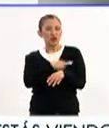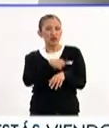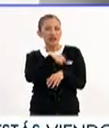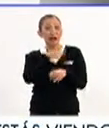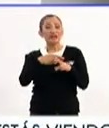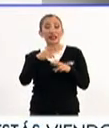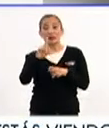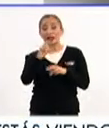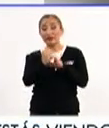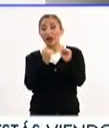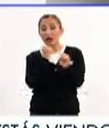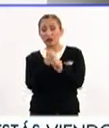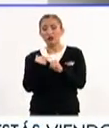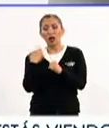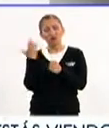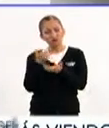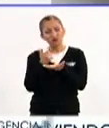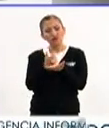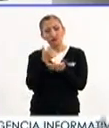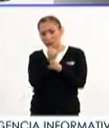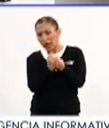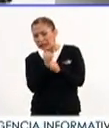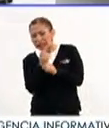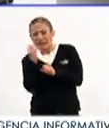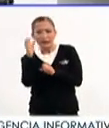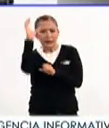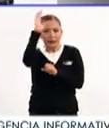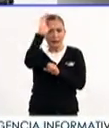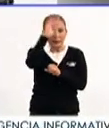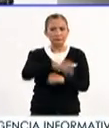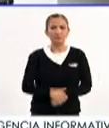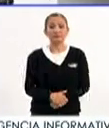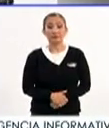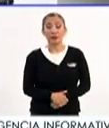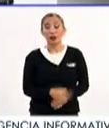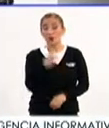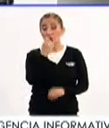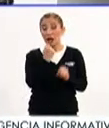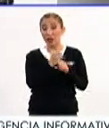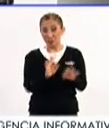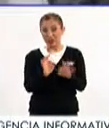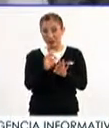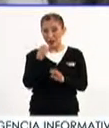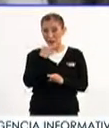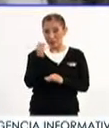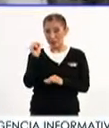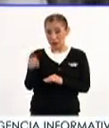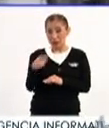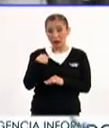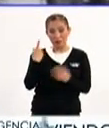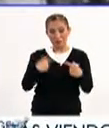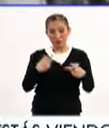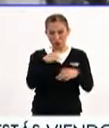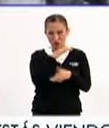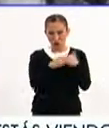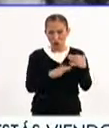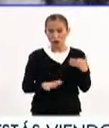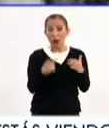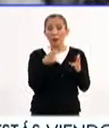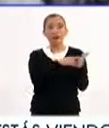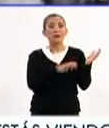30 años, donde aportó importantes investigaciones científicas. Un año importante para Einstein y para la humanidad